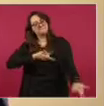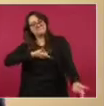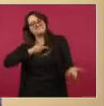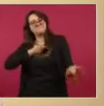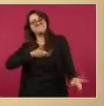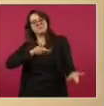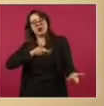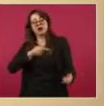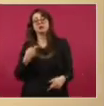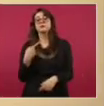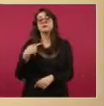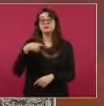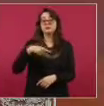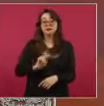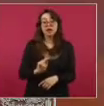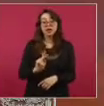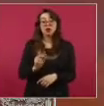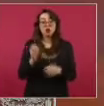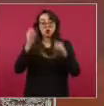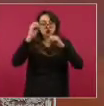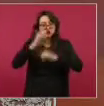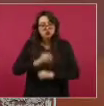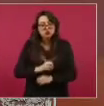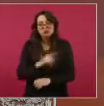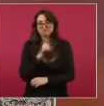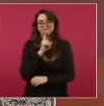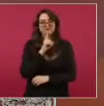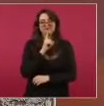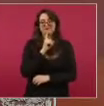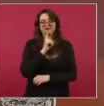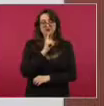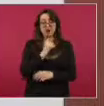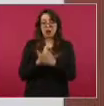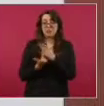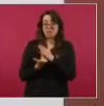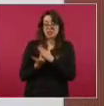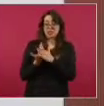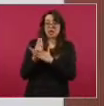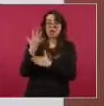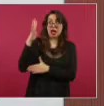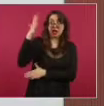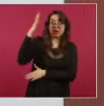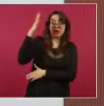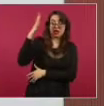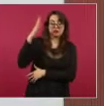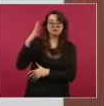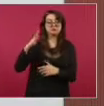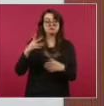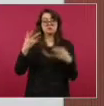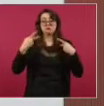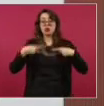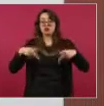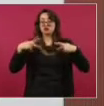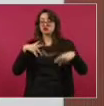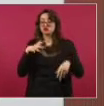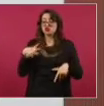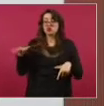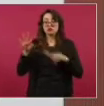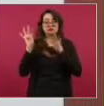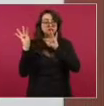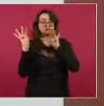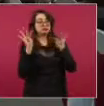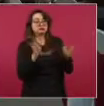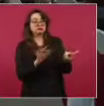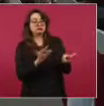a la luz del día, para que el ejemplar castigo surta sus